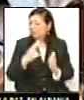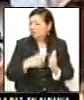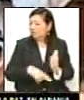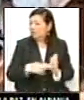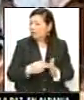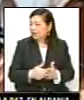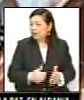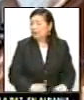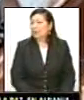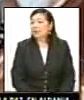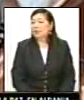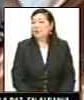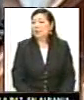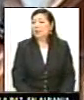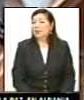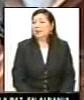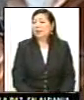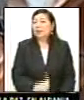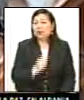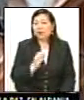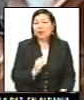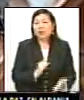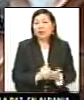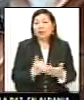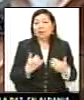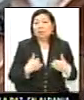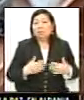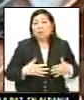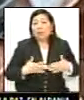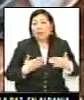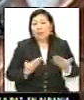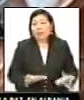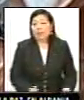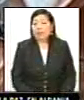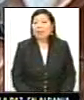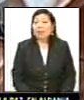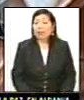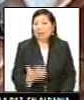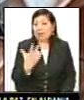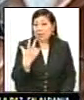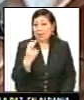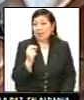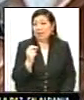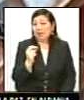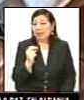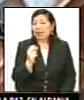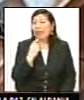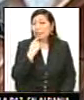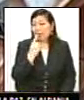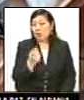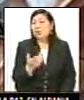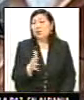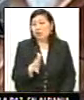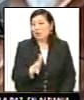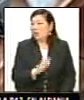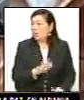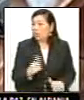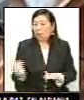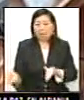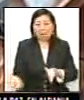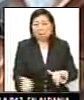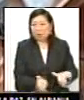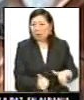los antecedentes, yo creo recordar que acá por lo menos deben haber 30 denuncias muy parecidas, todas